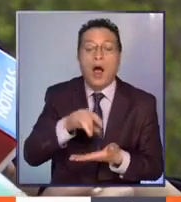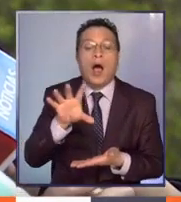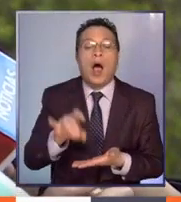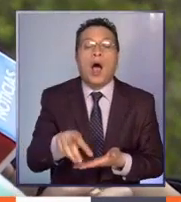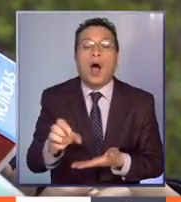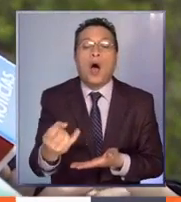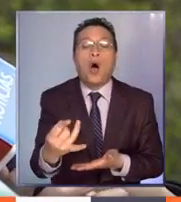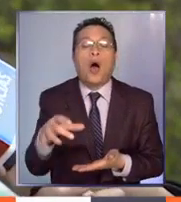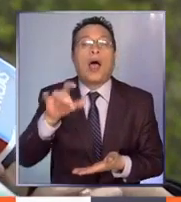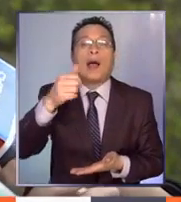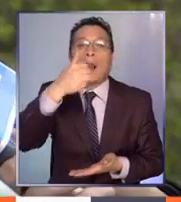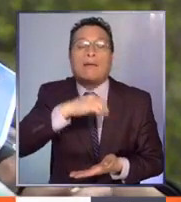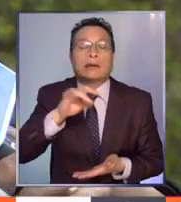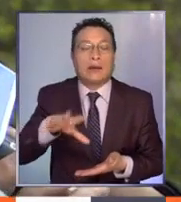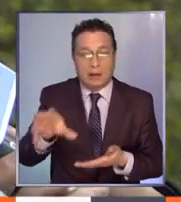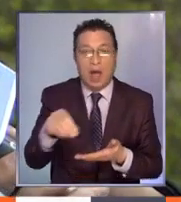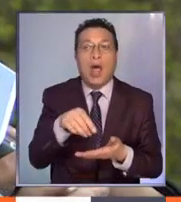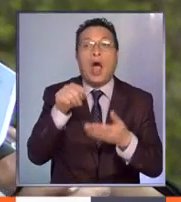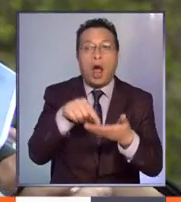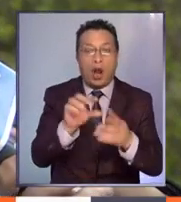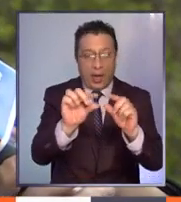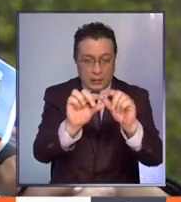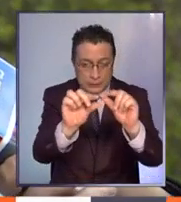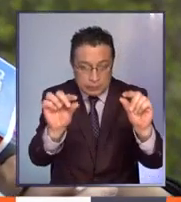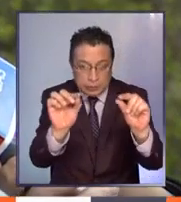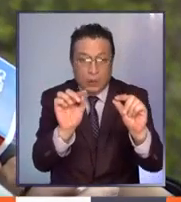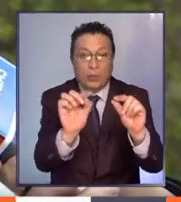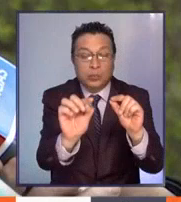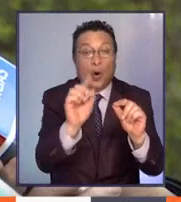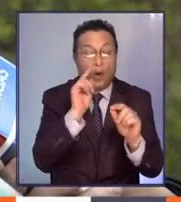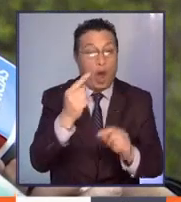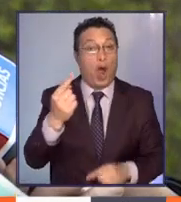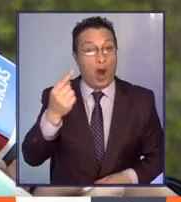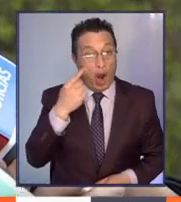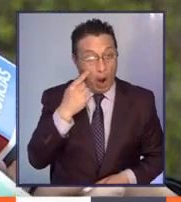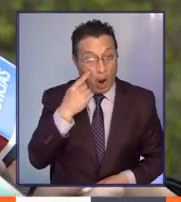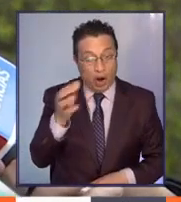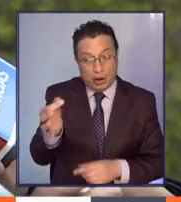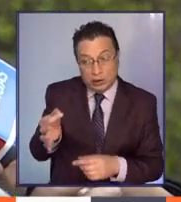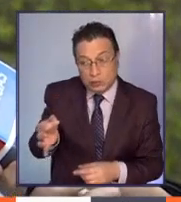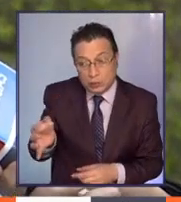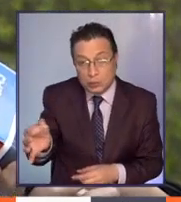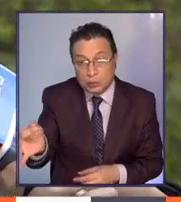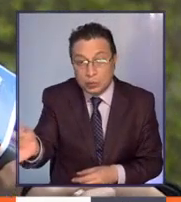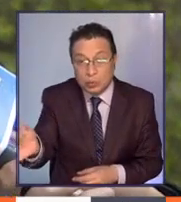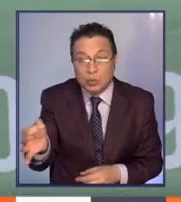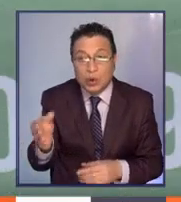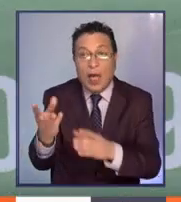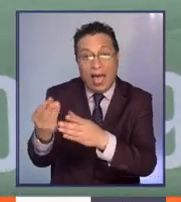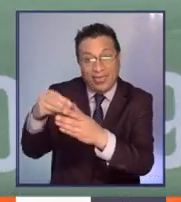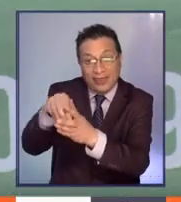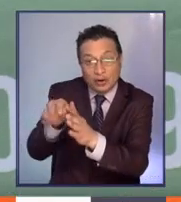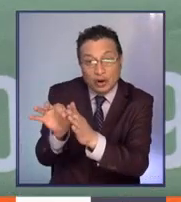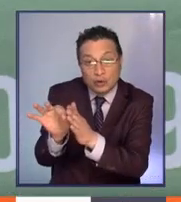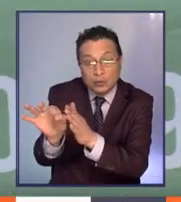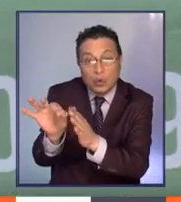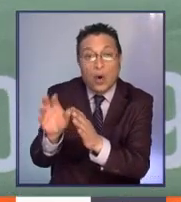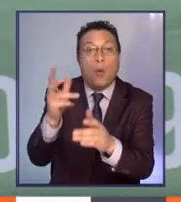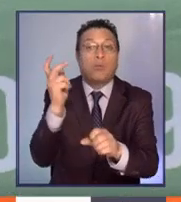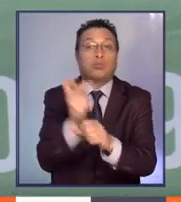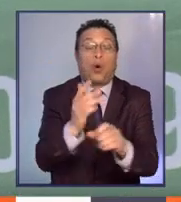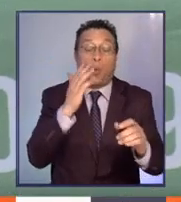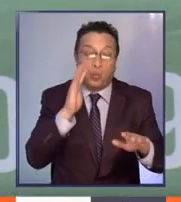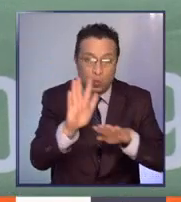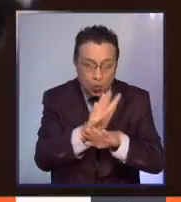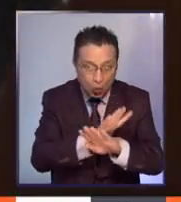que la instalación del skimmer ya no está en la ranura donde usted introduce la tarjeta, sino que al interior de esta. Con los datos sustraídos